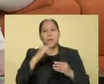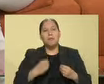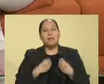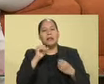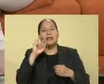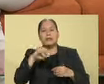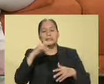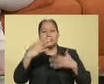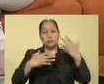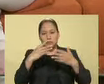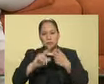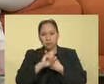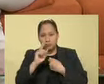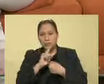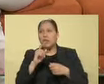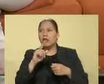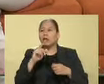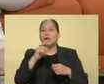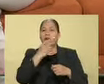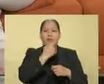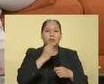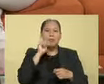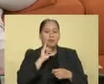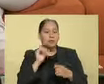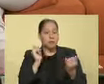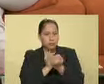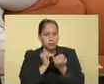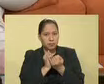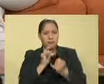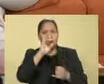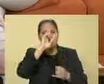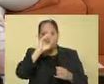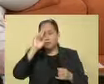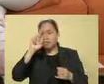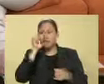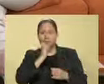sin violencia, libre entre mujeres y hombres. Con respeto, que sí existe, ¿no? Claro.